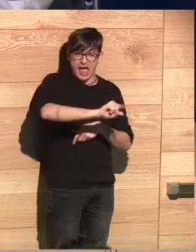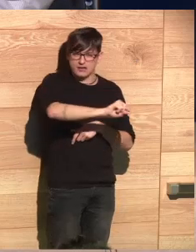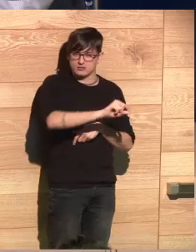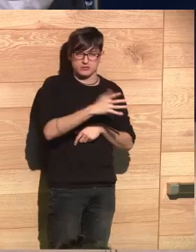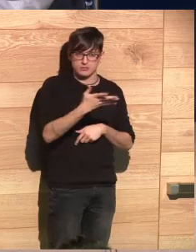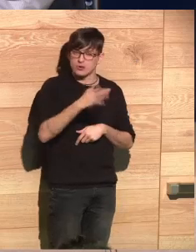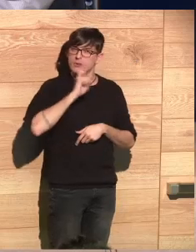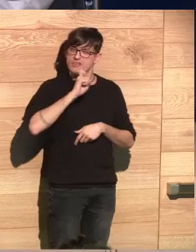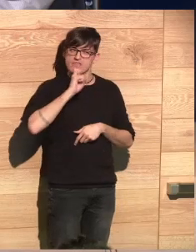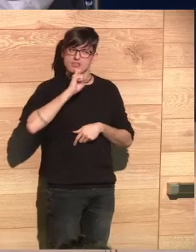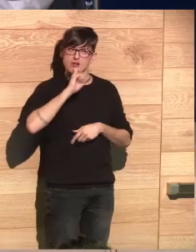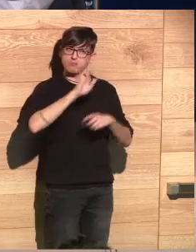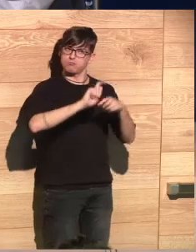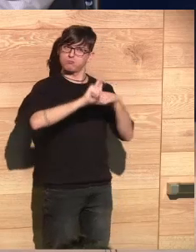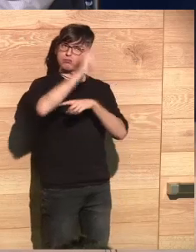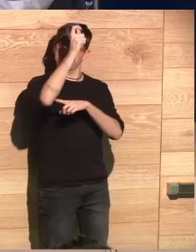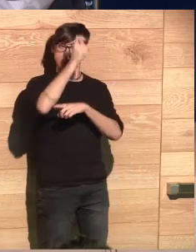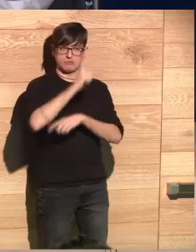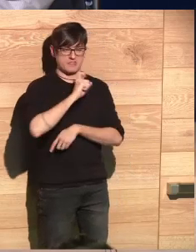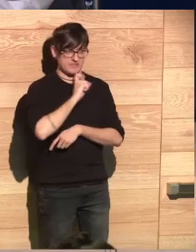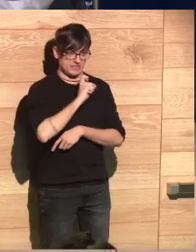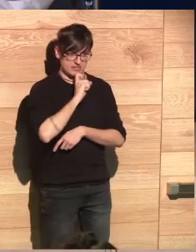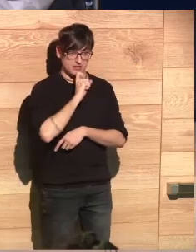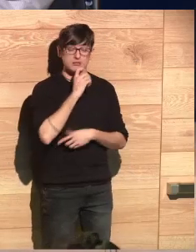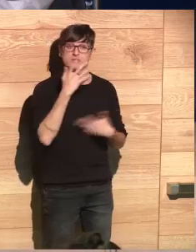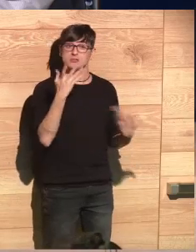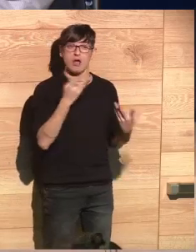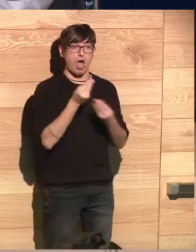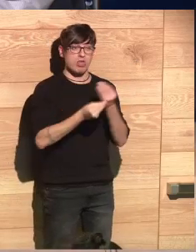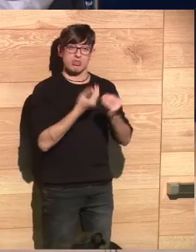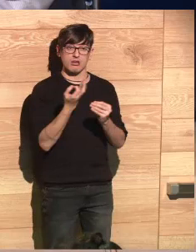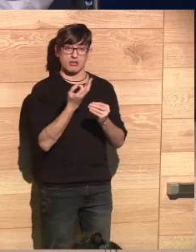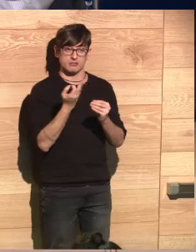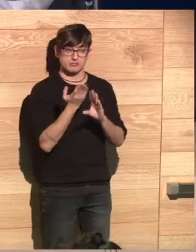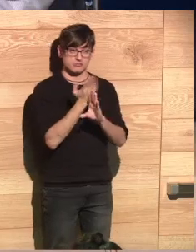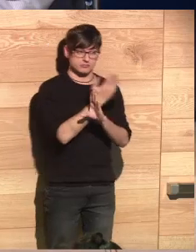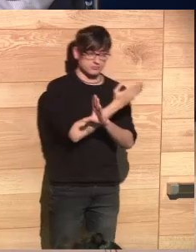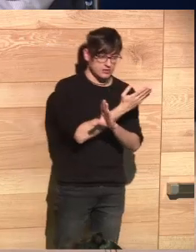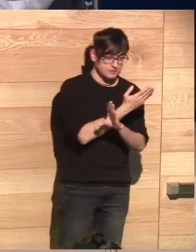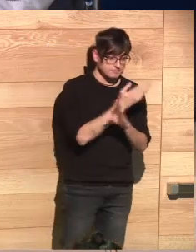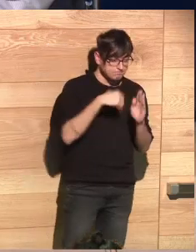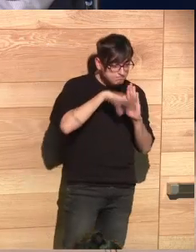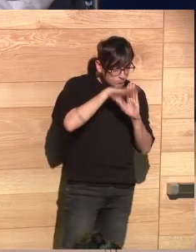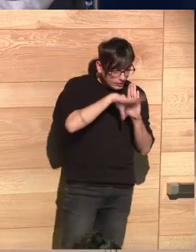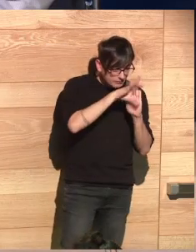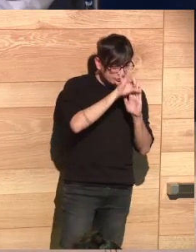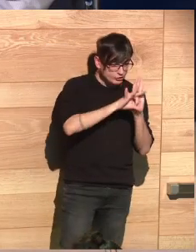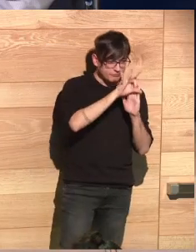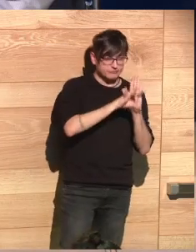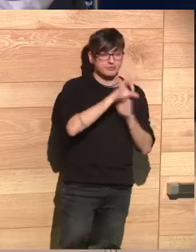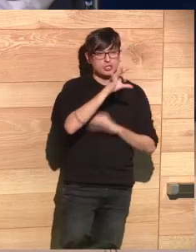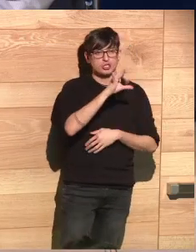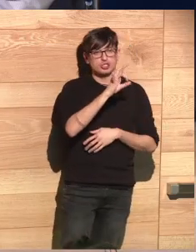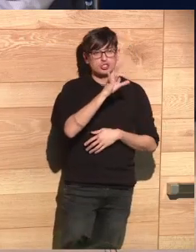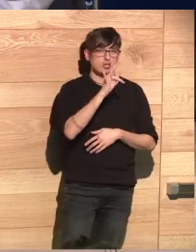gran éxito. Entonces, lo único que haces durante preproducción y cuando haces la mayor parte de los juegos free to play hacen soft launch.